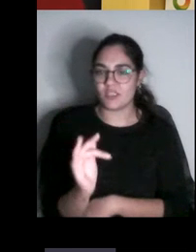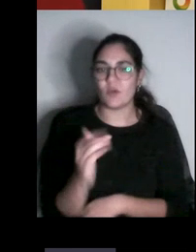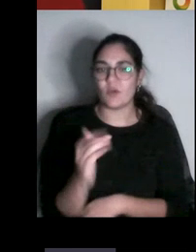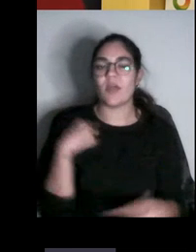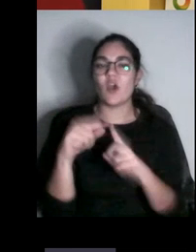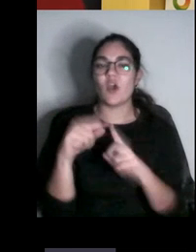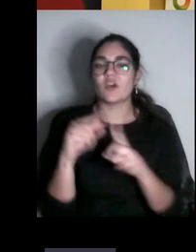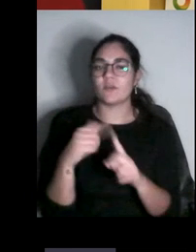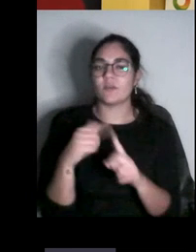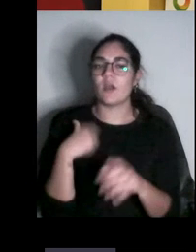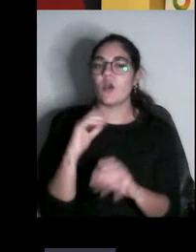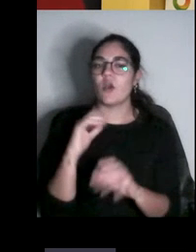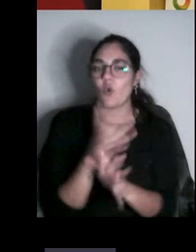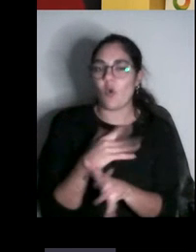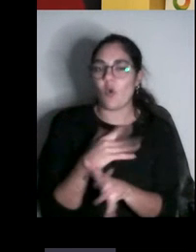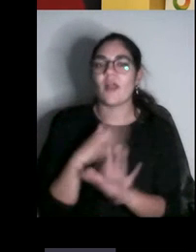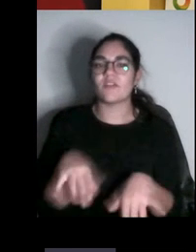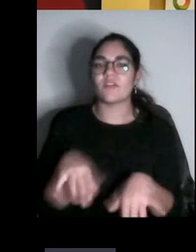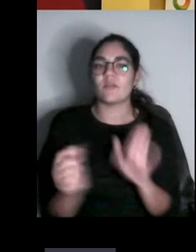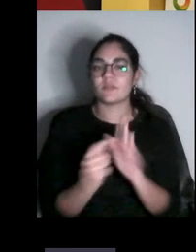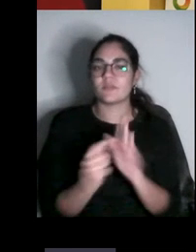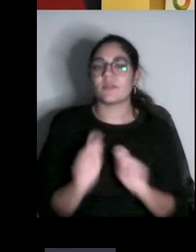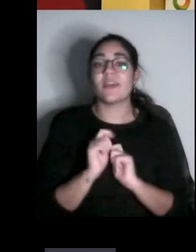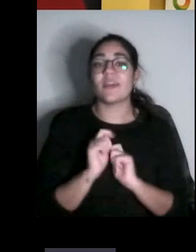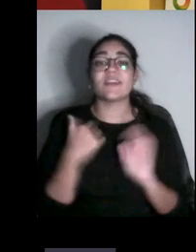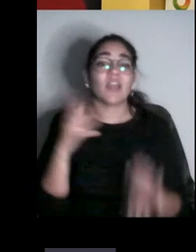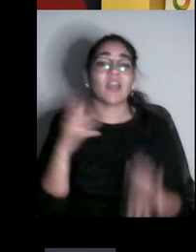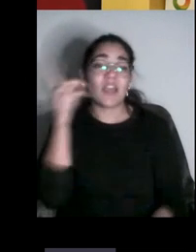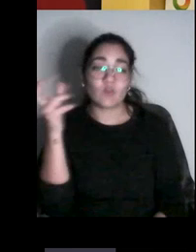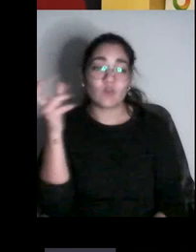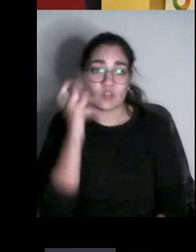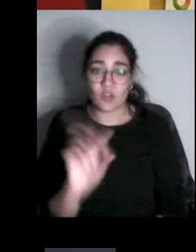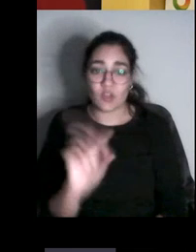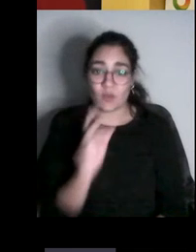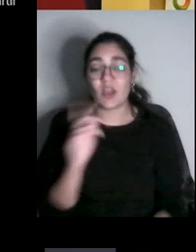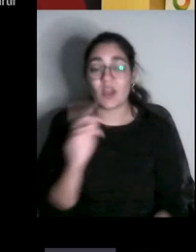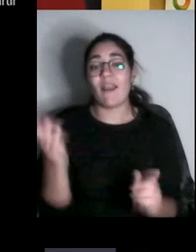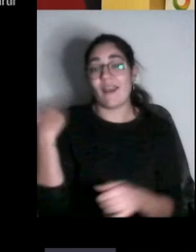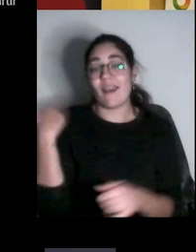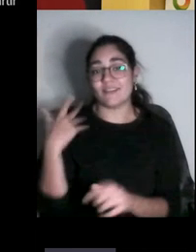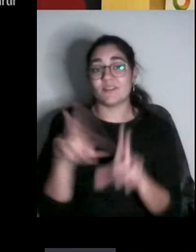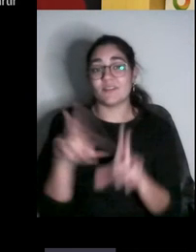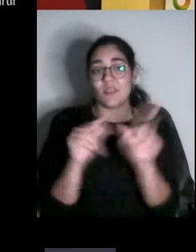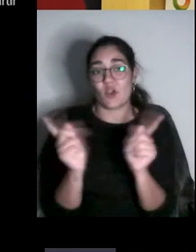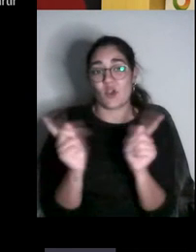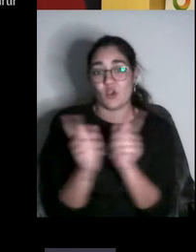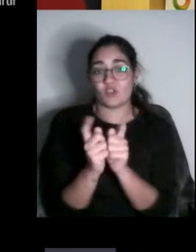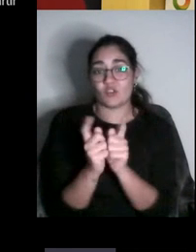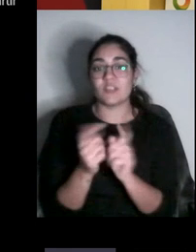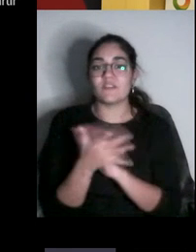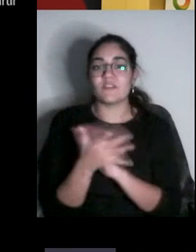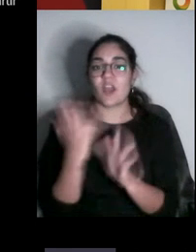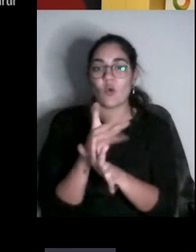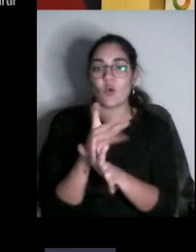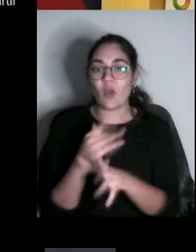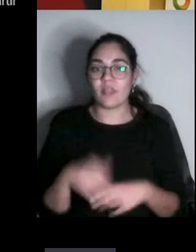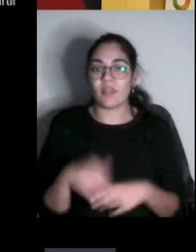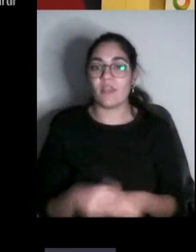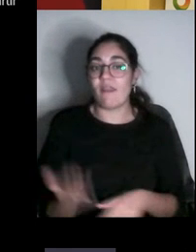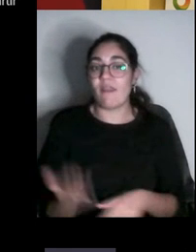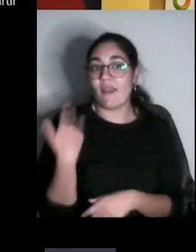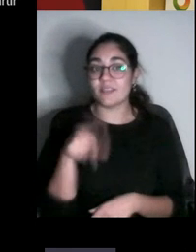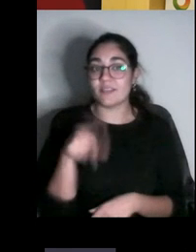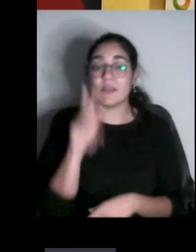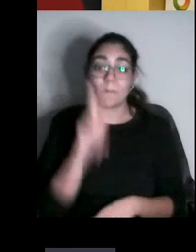y ya se puede escuchar pero habíamos preparado un pequeño vídeo con una jugada donde podemos ver